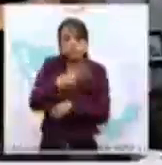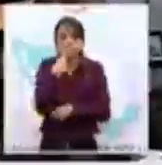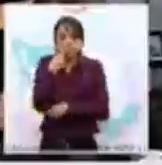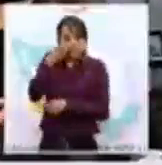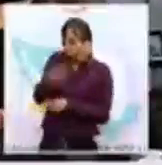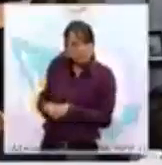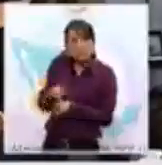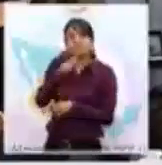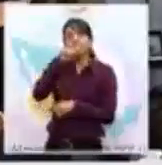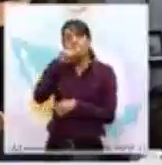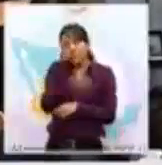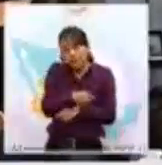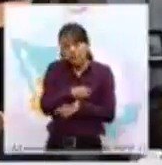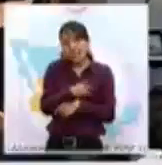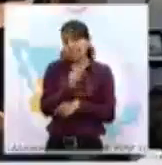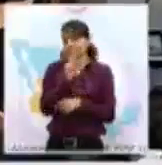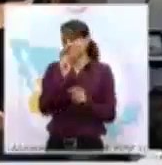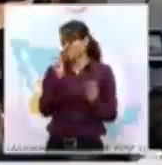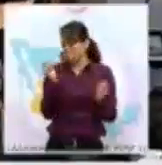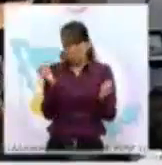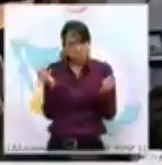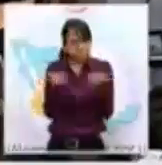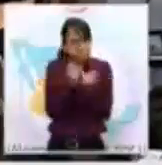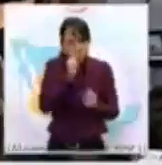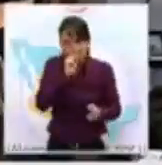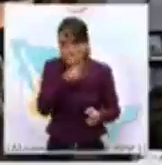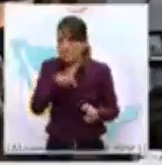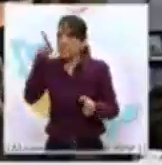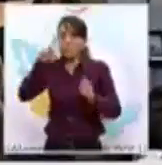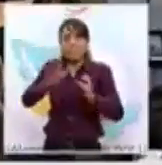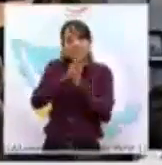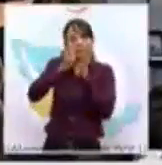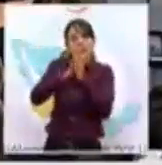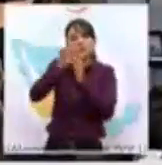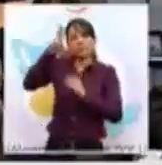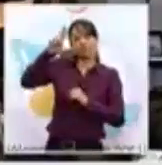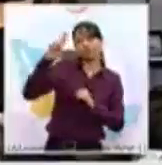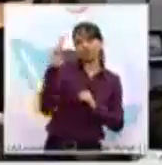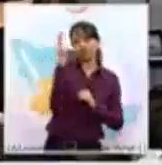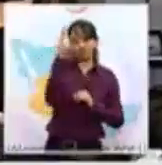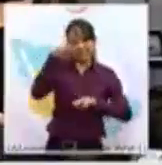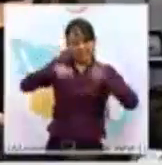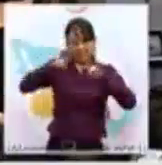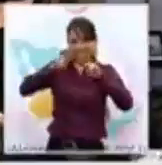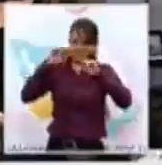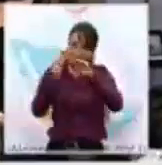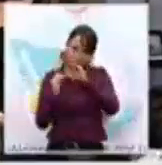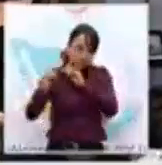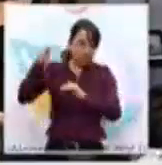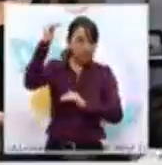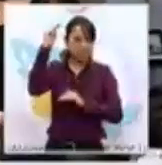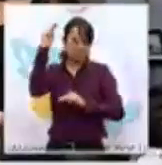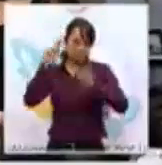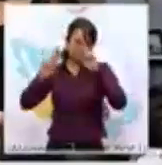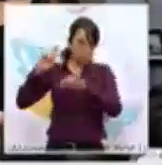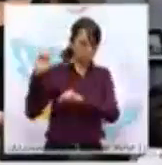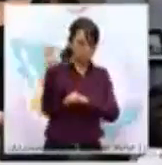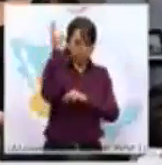como la incorporación de la educación superior, que hasta este momento no se ha hecho una revisión reciente